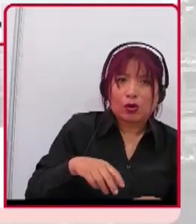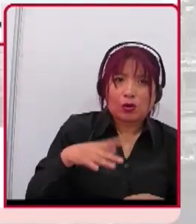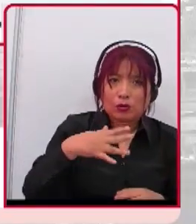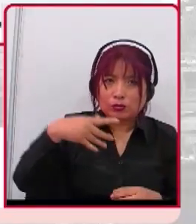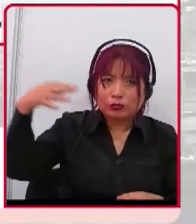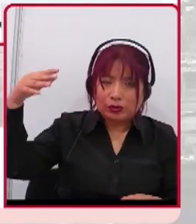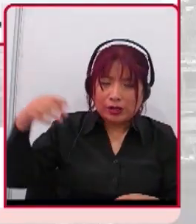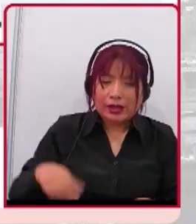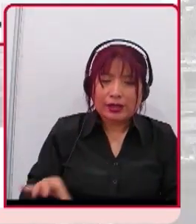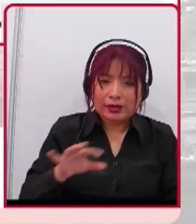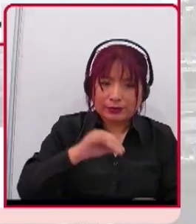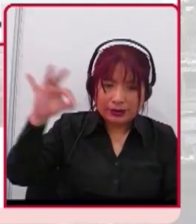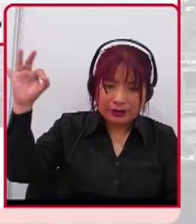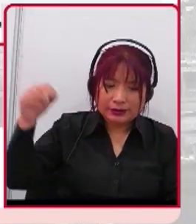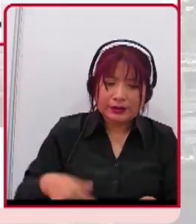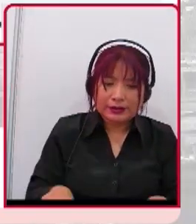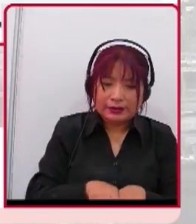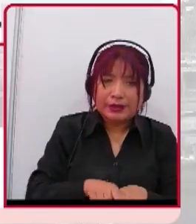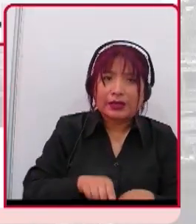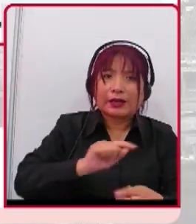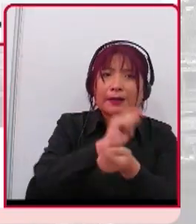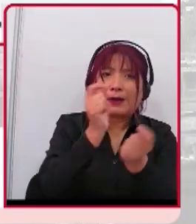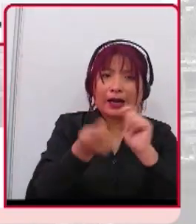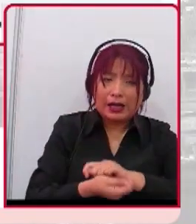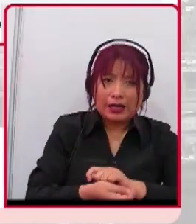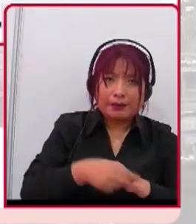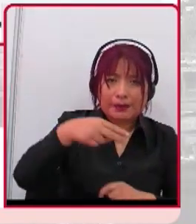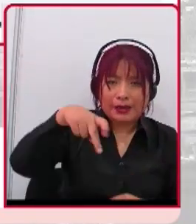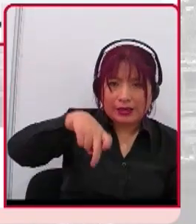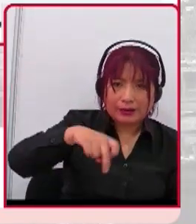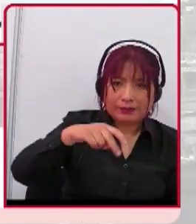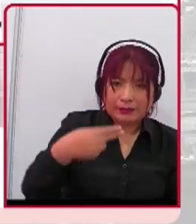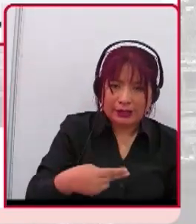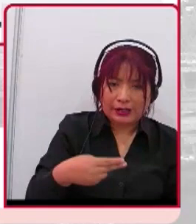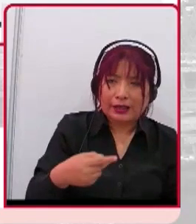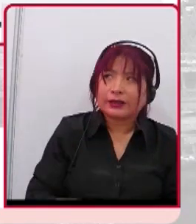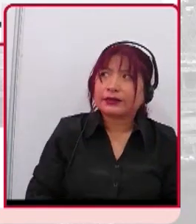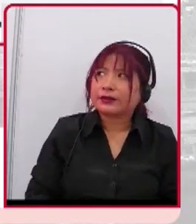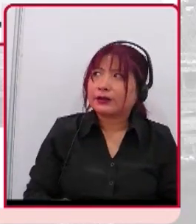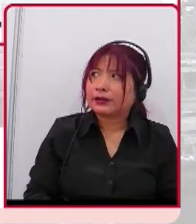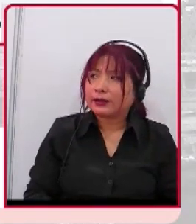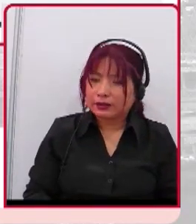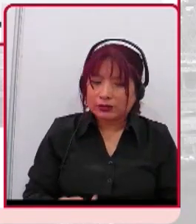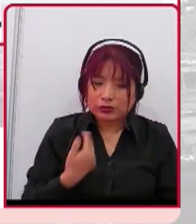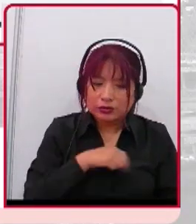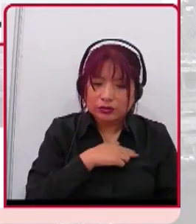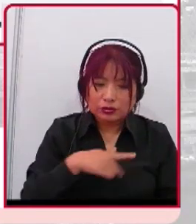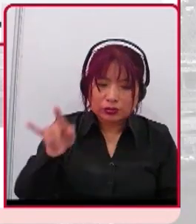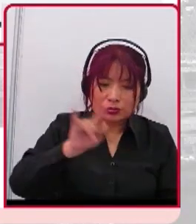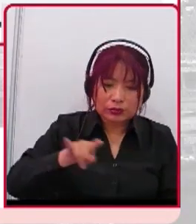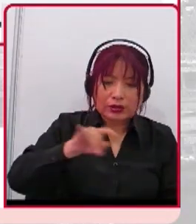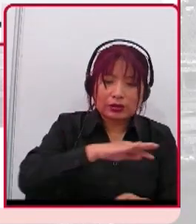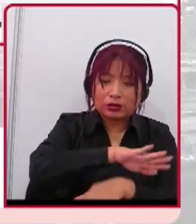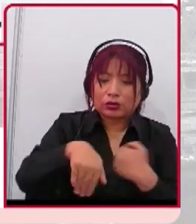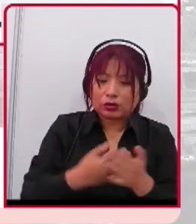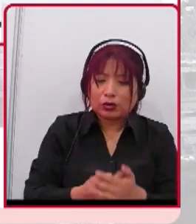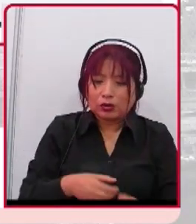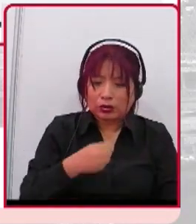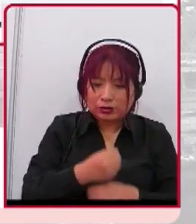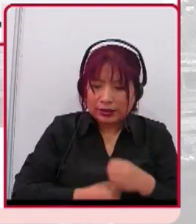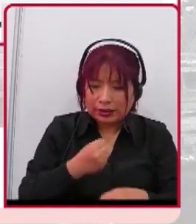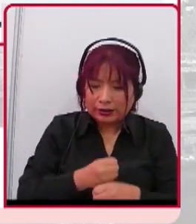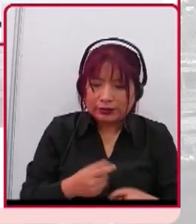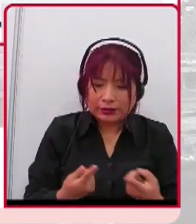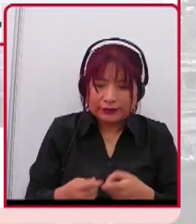como modificadores de pH, ¿no? Eso lo hemos usado tradicionalmente a lo largo de todos los años y las diferentes